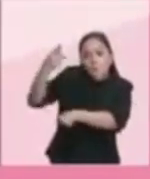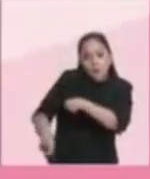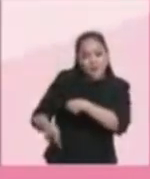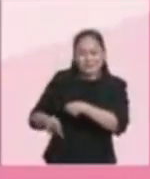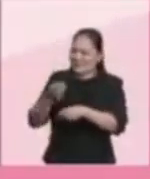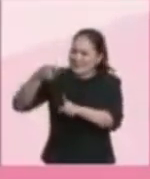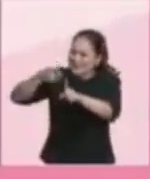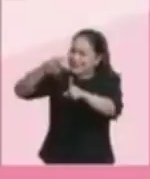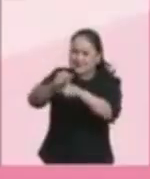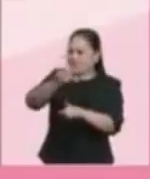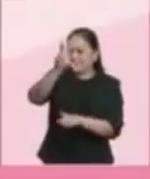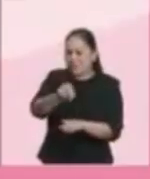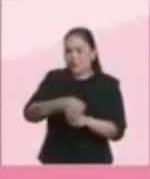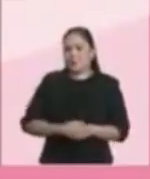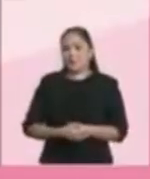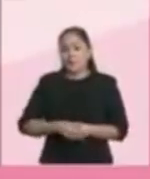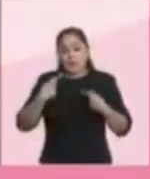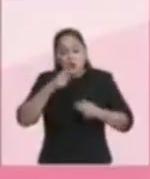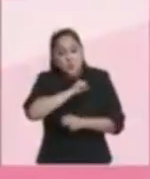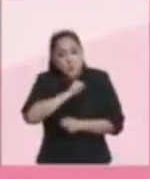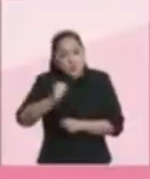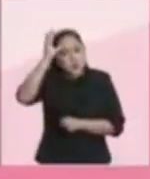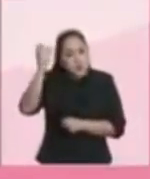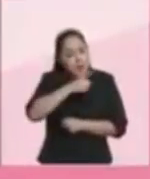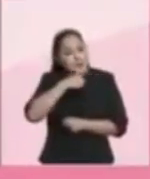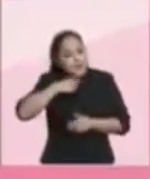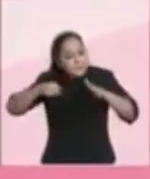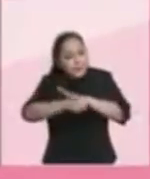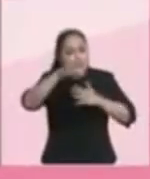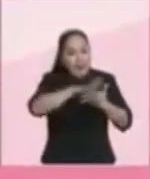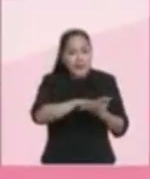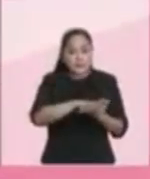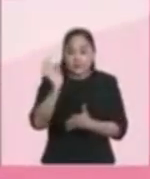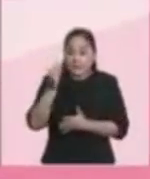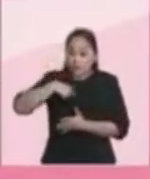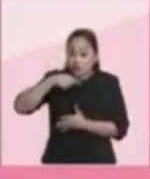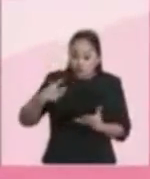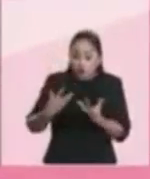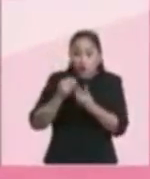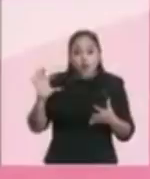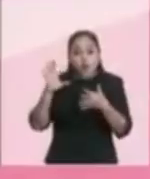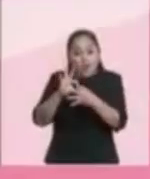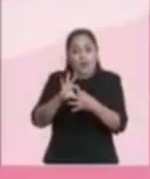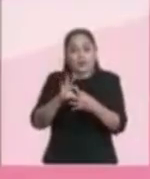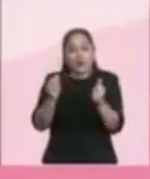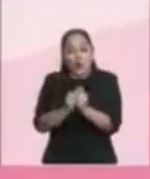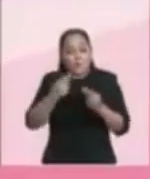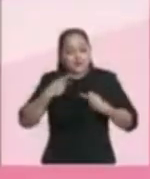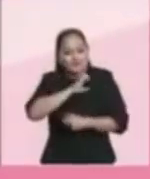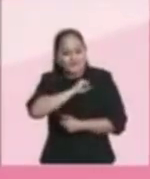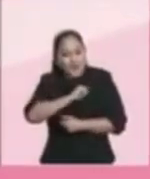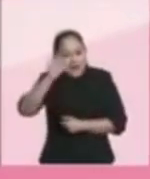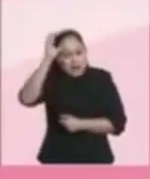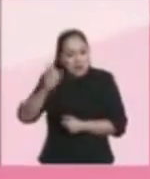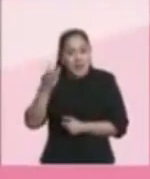Los criminales tienen que estar en la cárcel, y aliarse con los criminales es señal de una voracidad y de